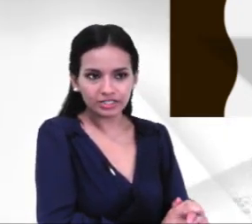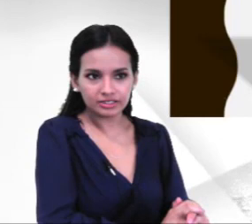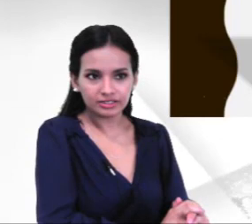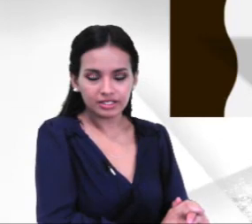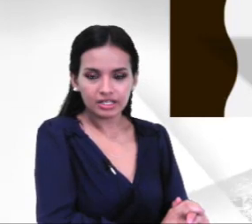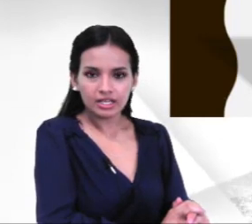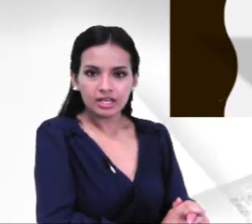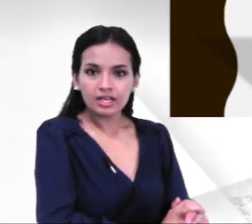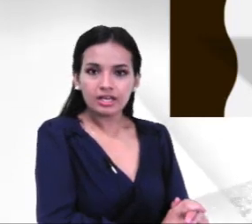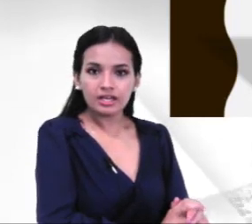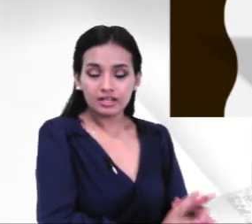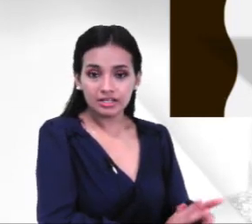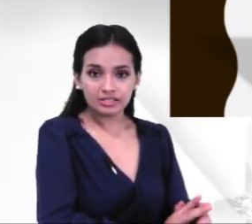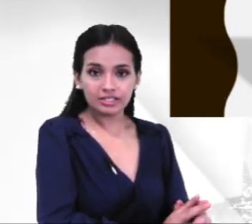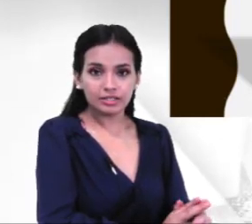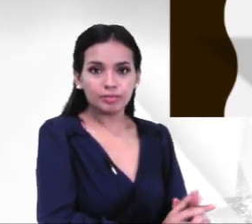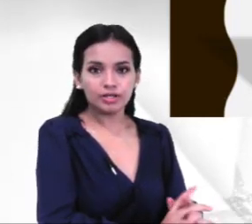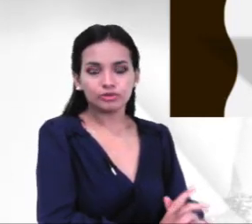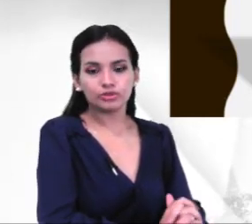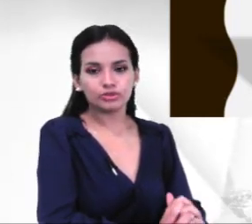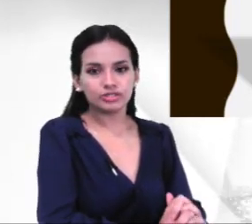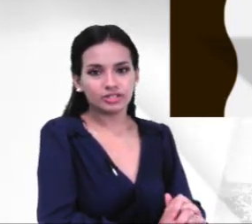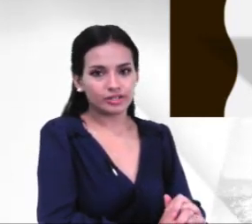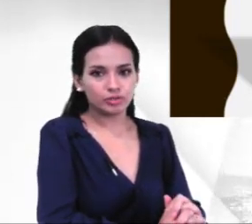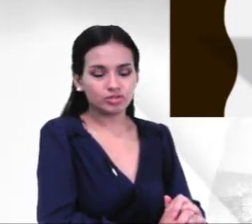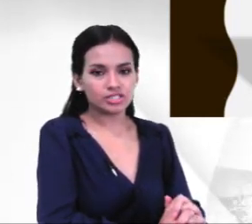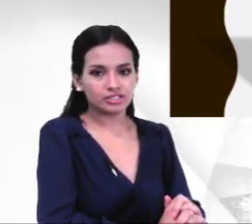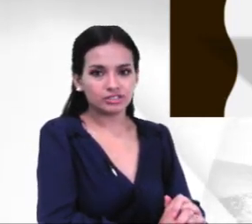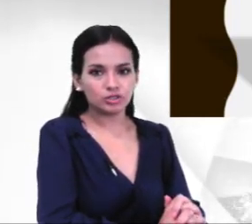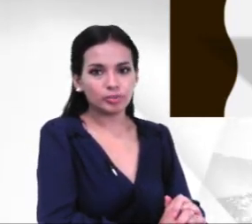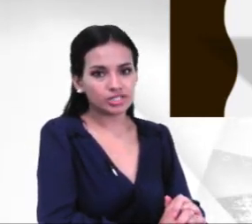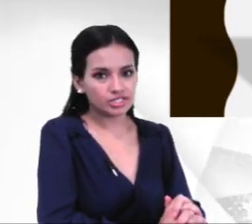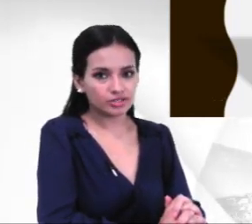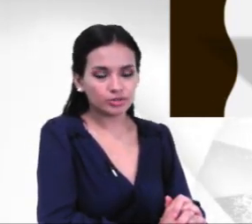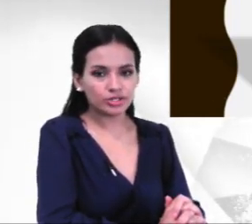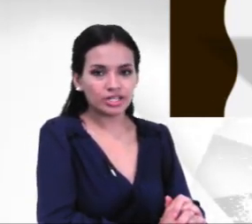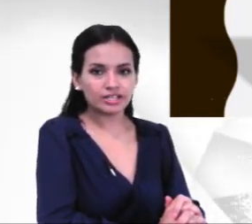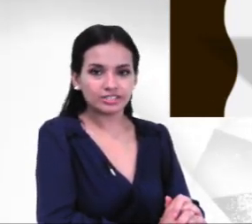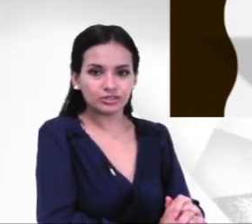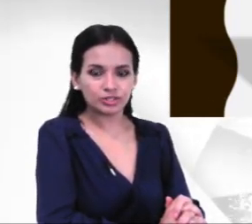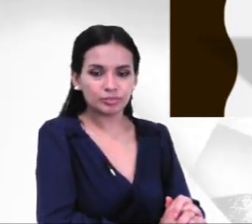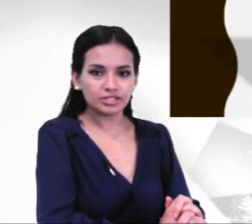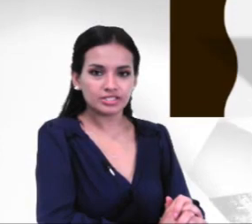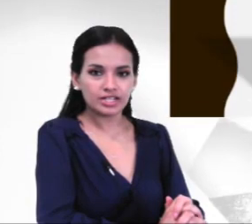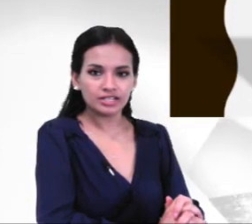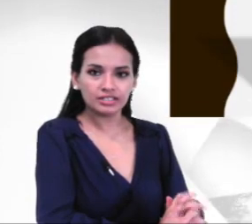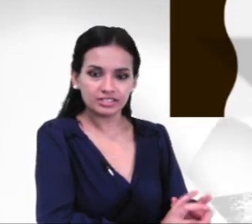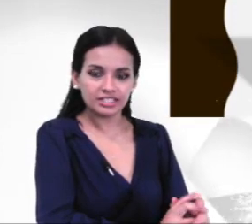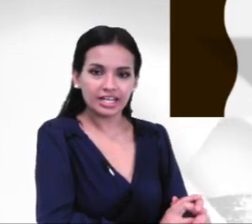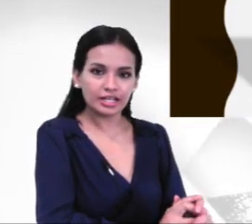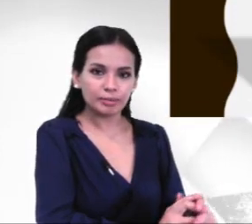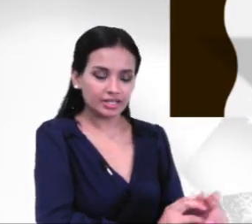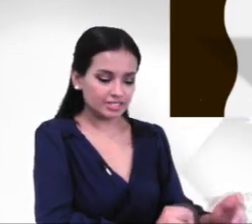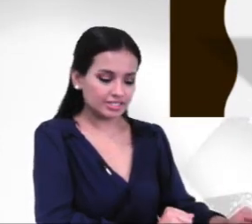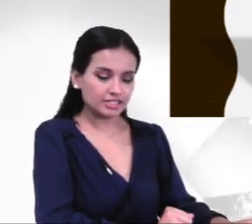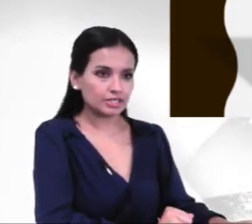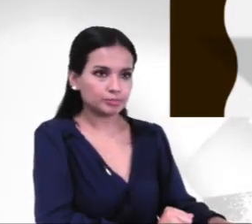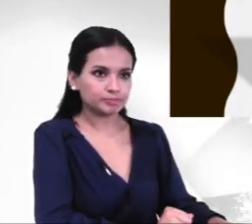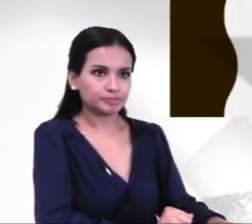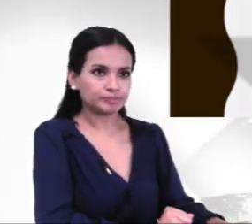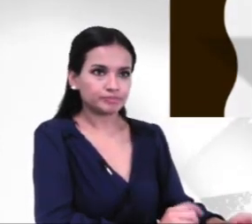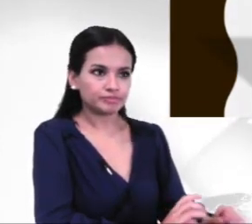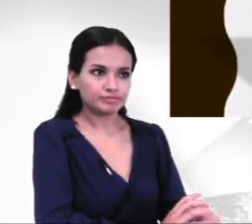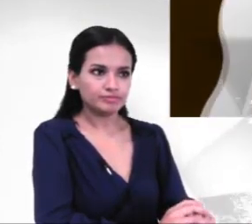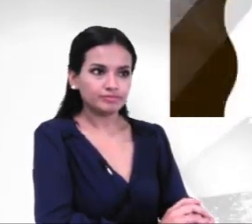tropicales en este tema nosotros centraremos nuestra atención para el desarrollo de la sesión de aprendizaje destinada para este